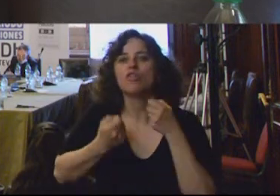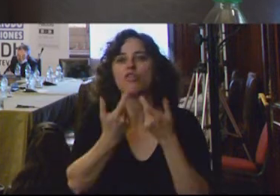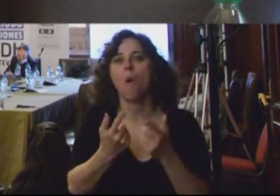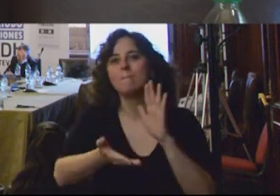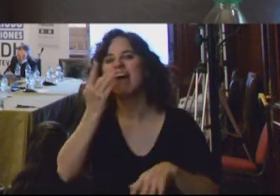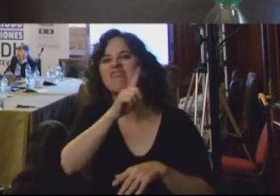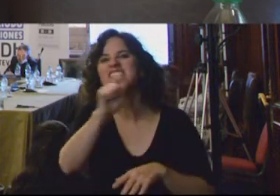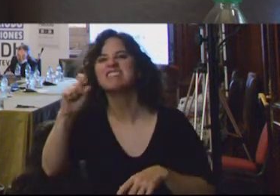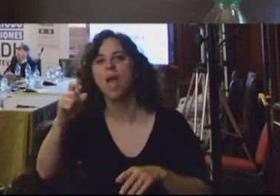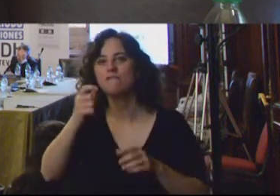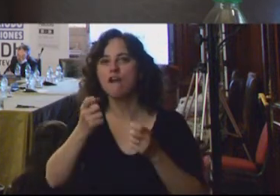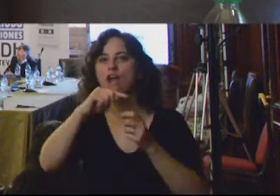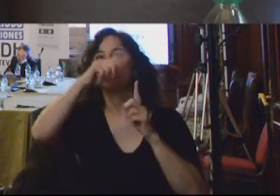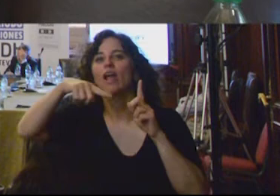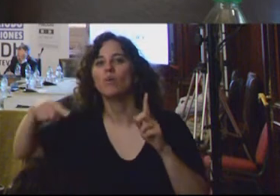de radio y televisión,